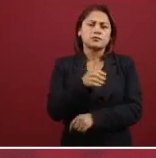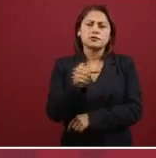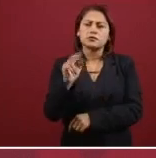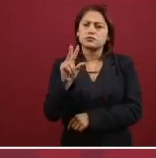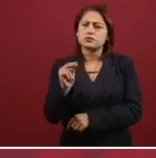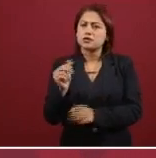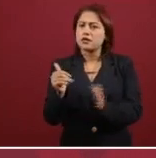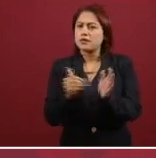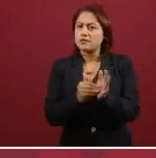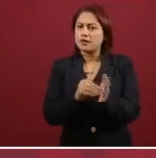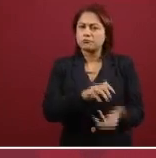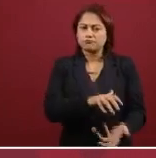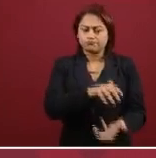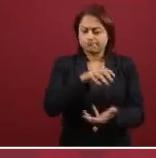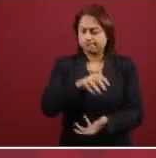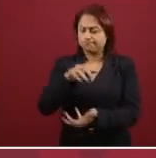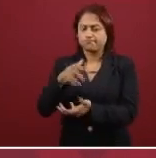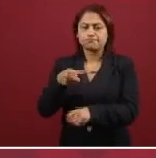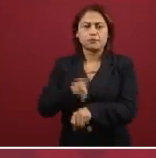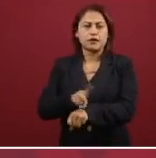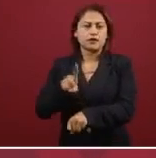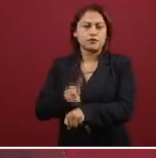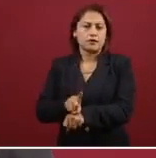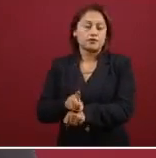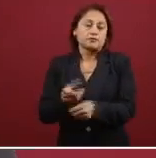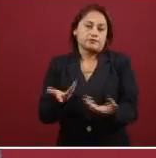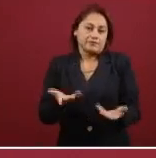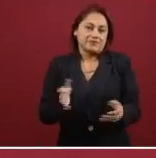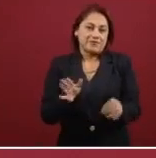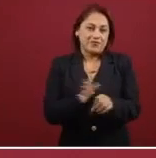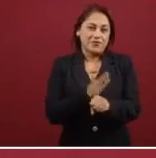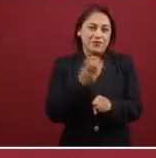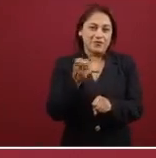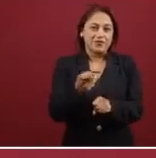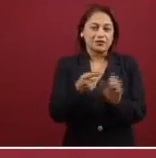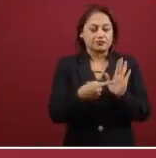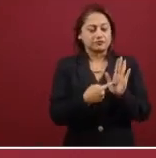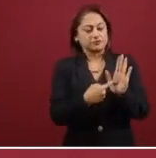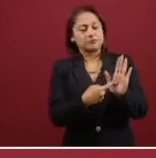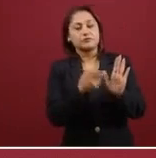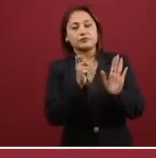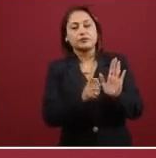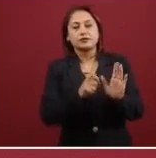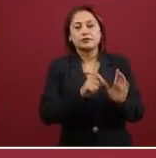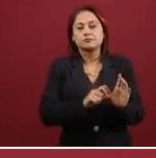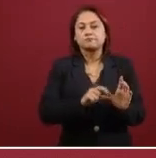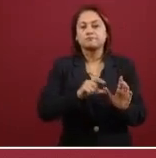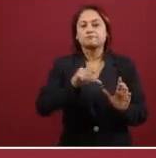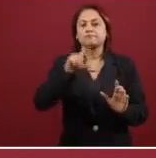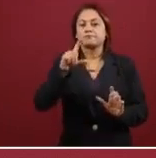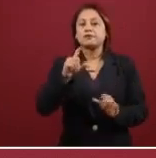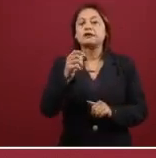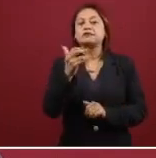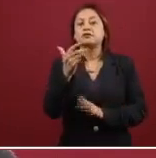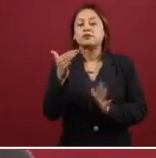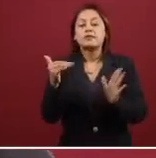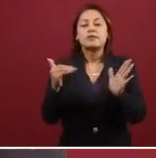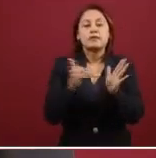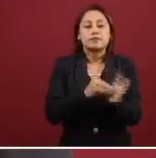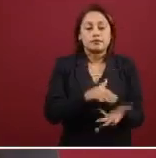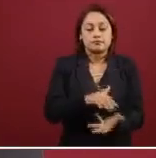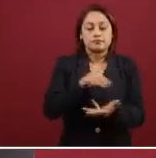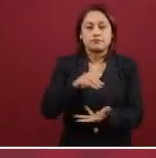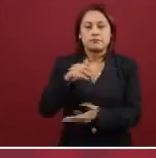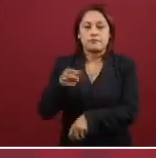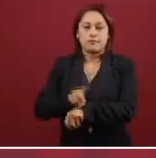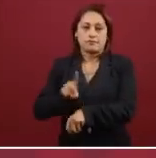1,680,000 barriles diarios, lo que implica un incremento en la producción de alrededor de 50,000 barriles, y